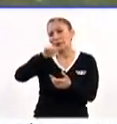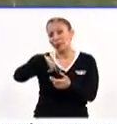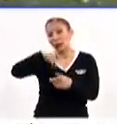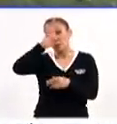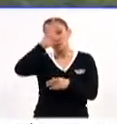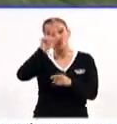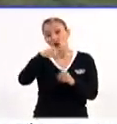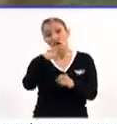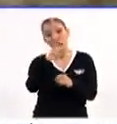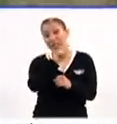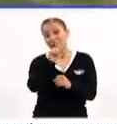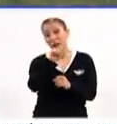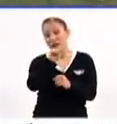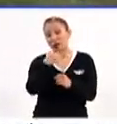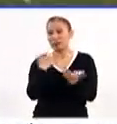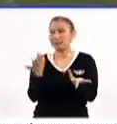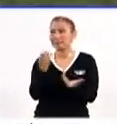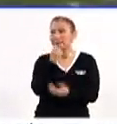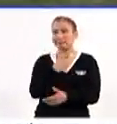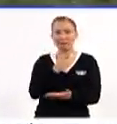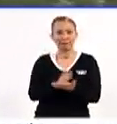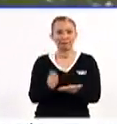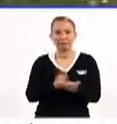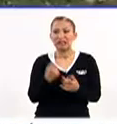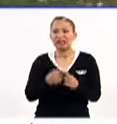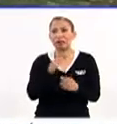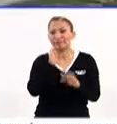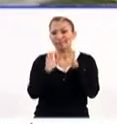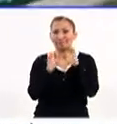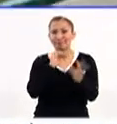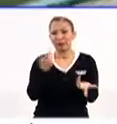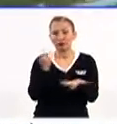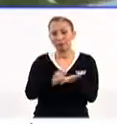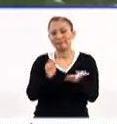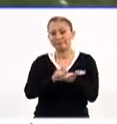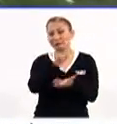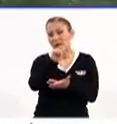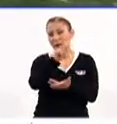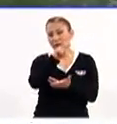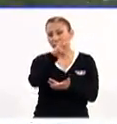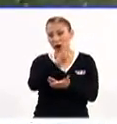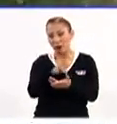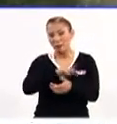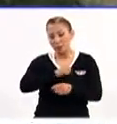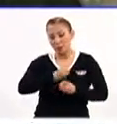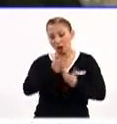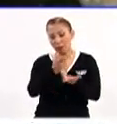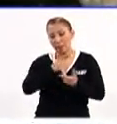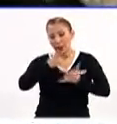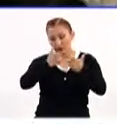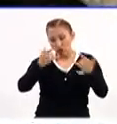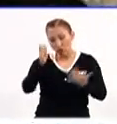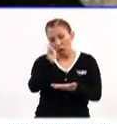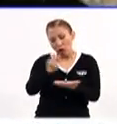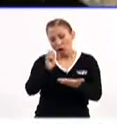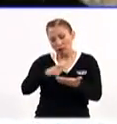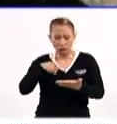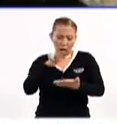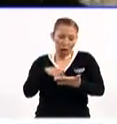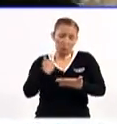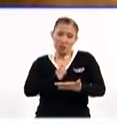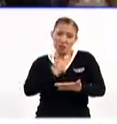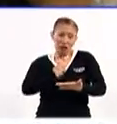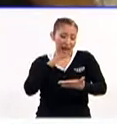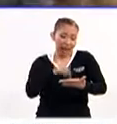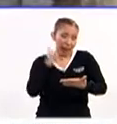hecho me lo prohibieron. Me ponía yo a escribir porque no tenía con quién hablar, entonces escribía yo en zapoteco mis poemas, mis cuentos y pues me los leía, aunque sea a